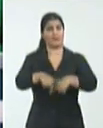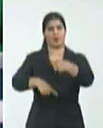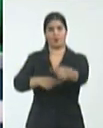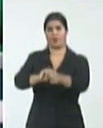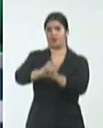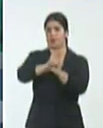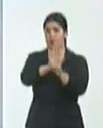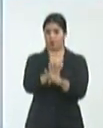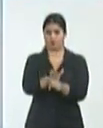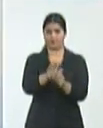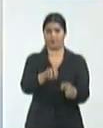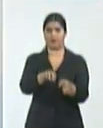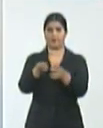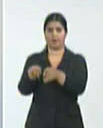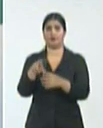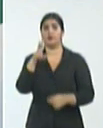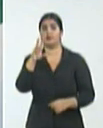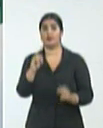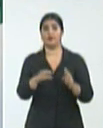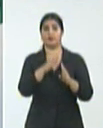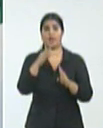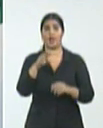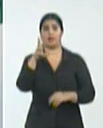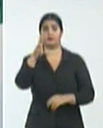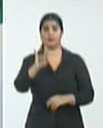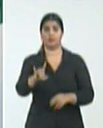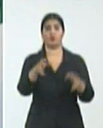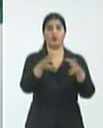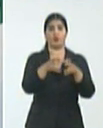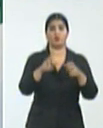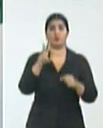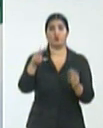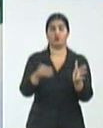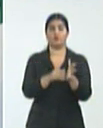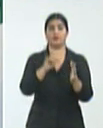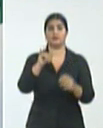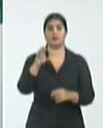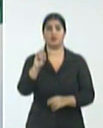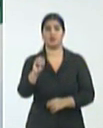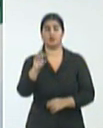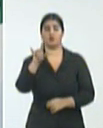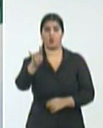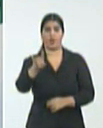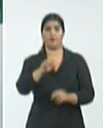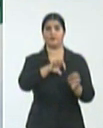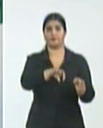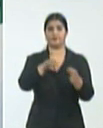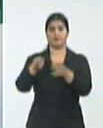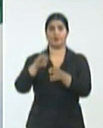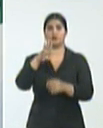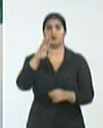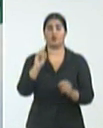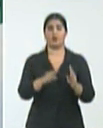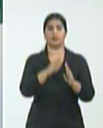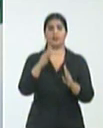edad, 2.609 en el día de ayer. De 40 a 59,